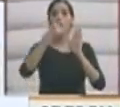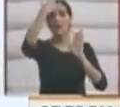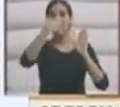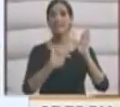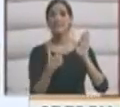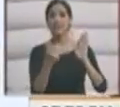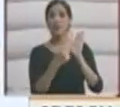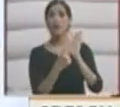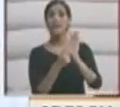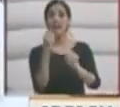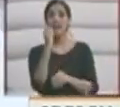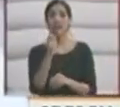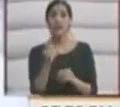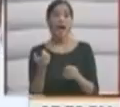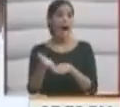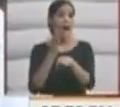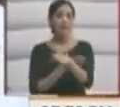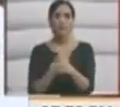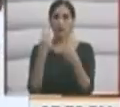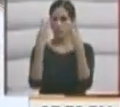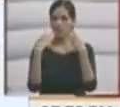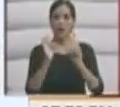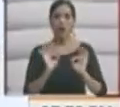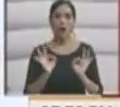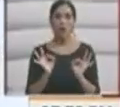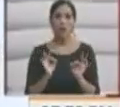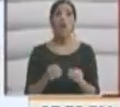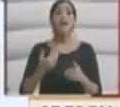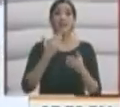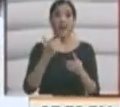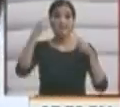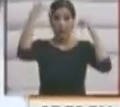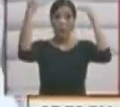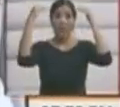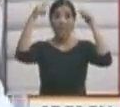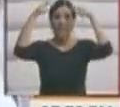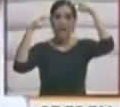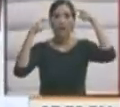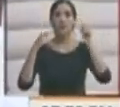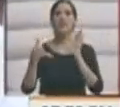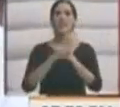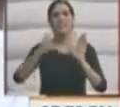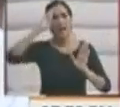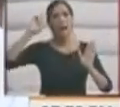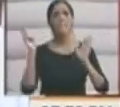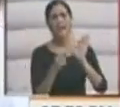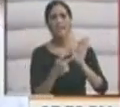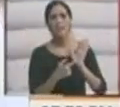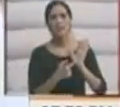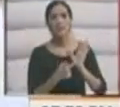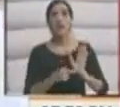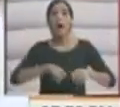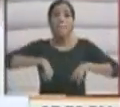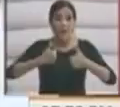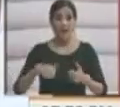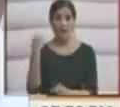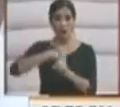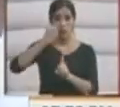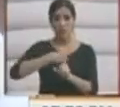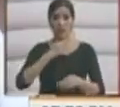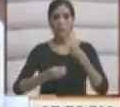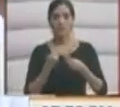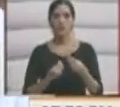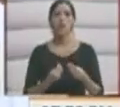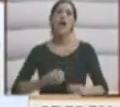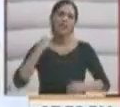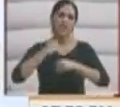totalmente invisibilizados. Y si el comandante Hugo Chávez nos colocó esta ley se respeta. Aparte de la lucha que estamos haciendo aquí, estamos haciendo el